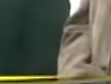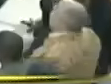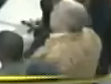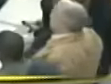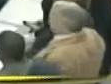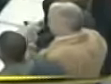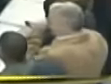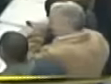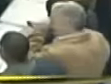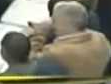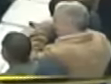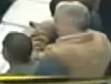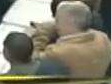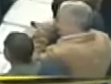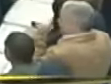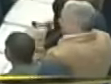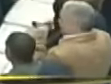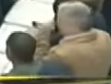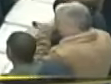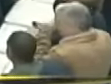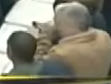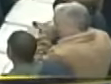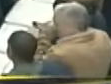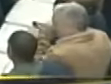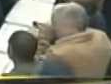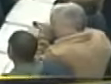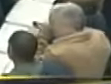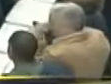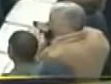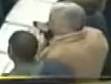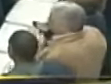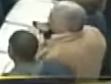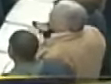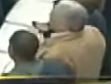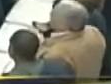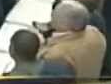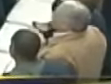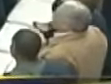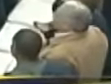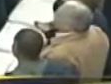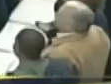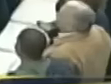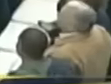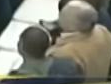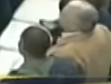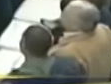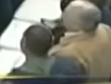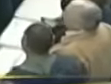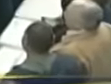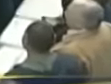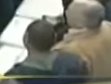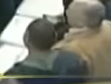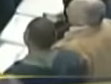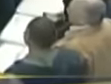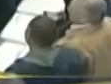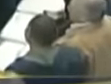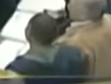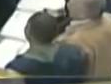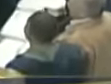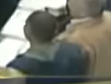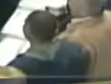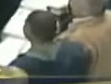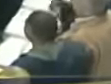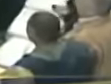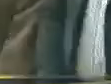en el hemiciclo protocolar, acá también presentes, así como Juan Carlos Alemán, presidente de la Comisión Permanente del